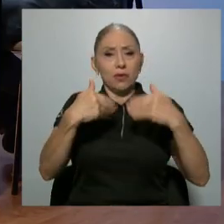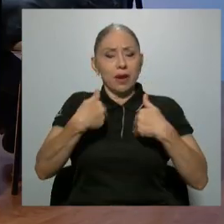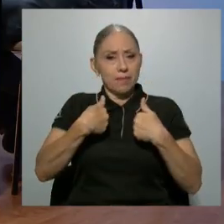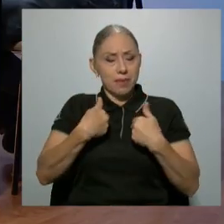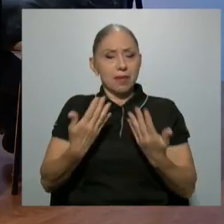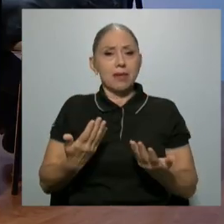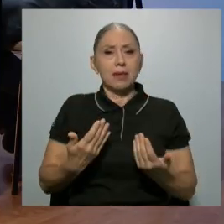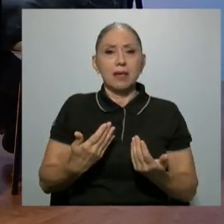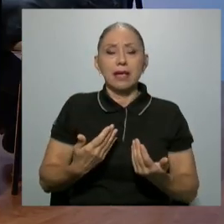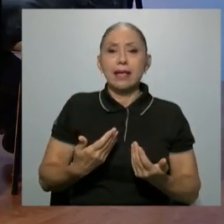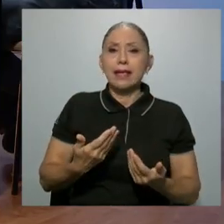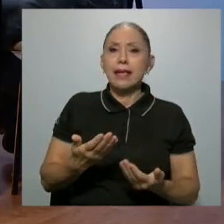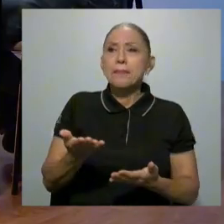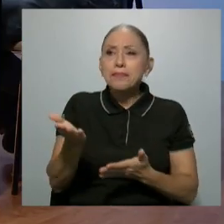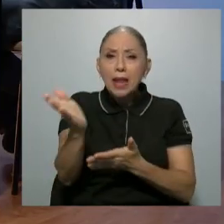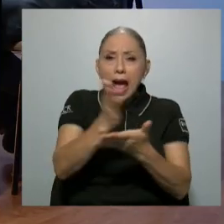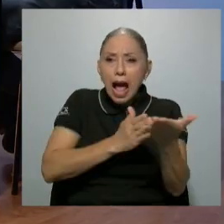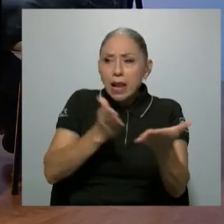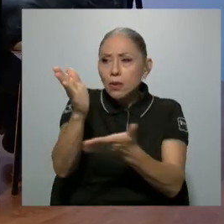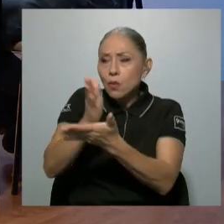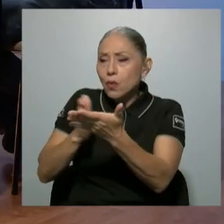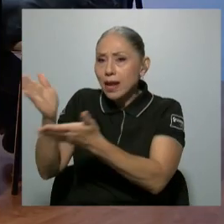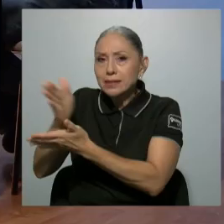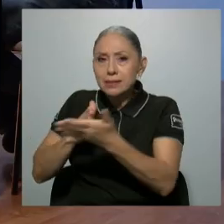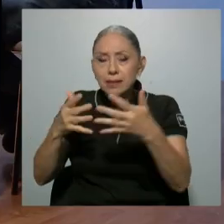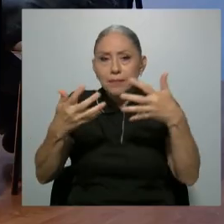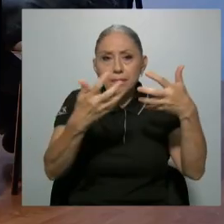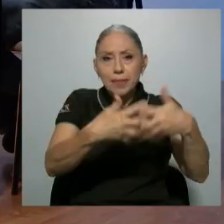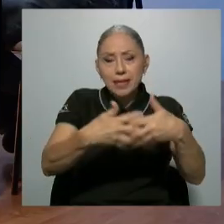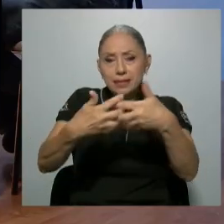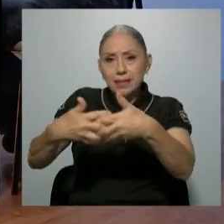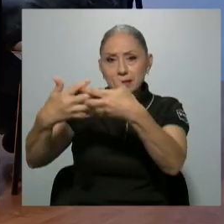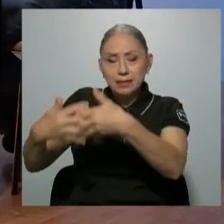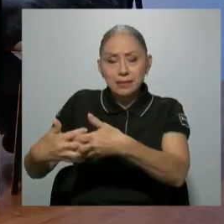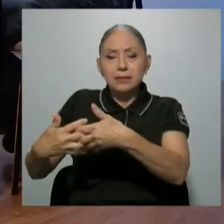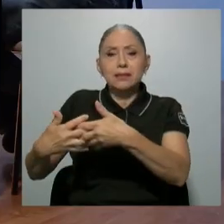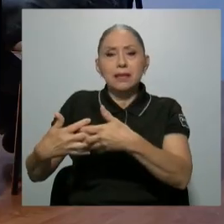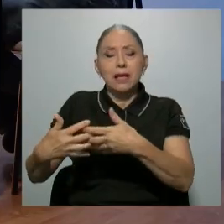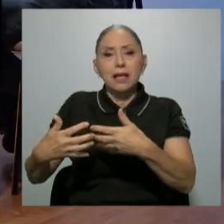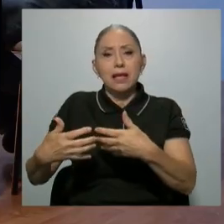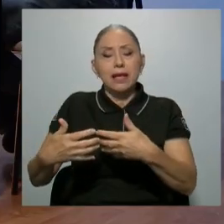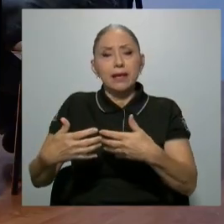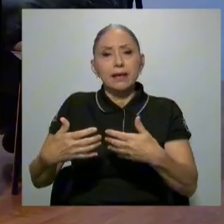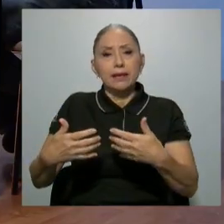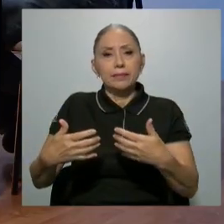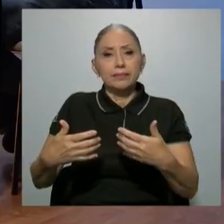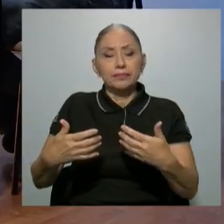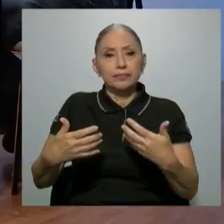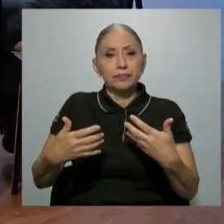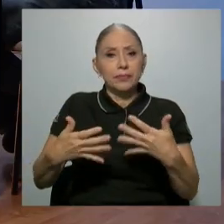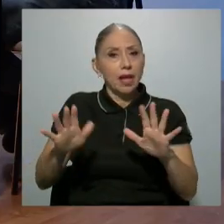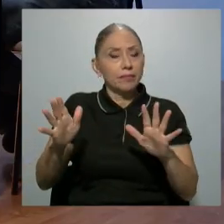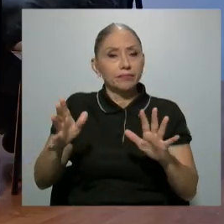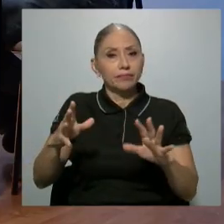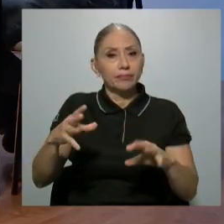que algunas empresas se han